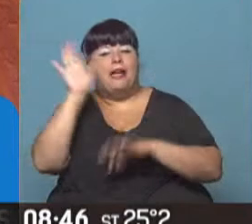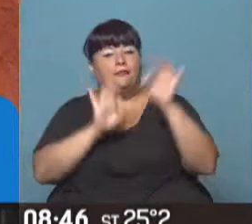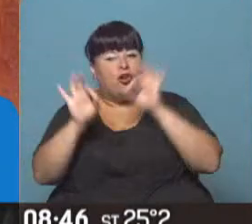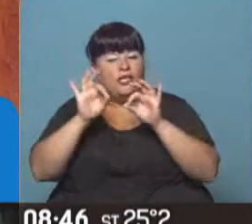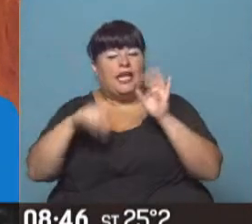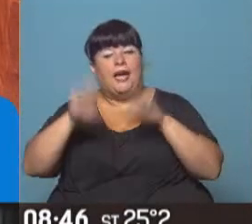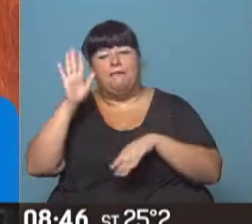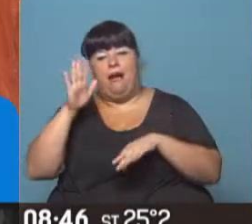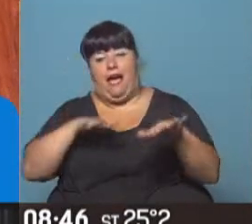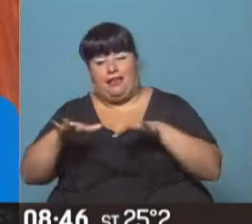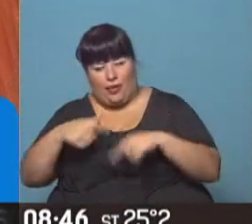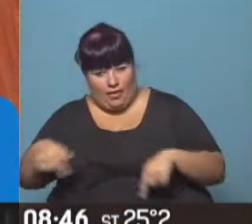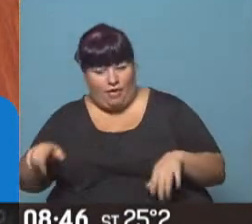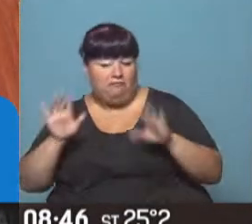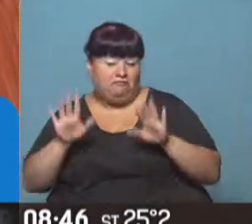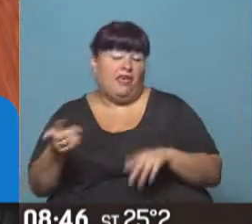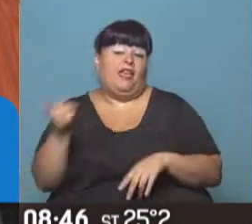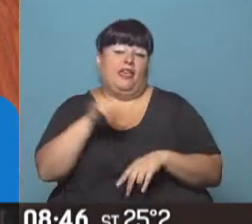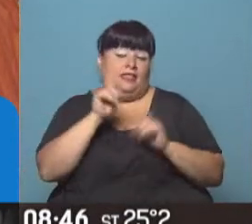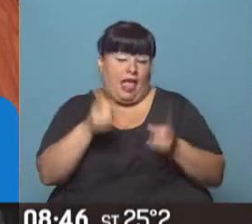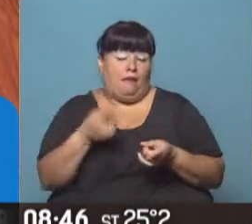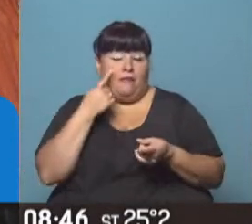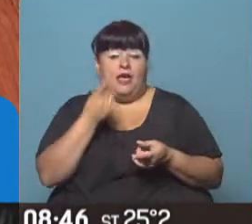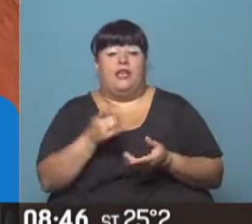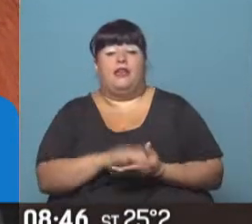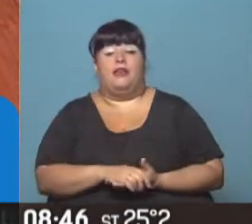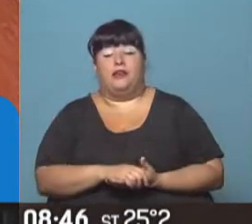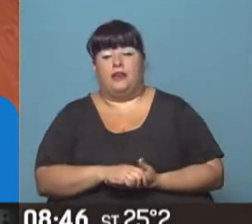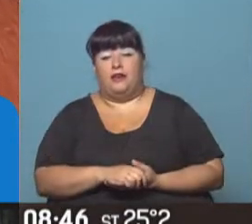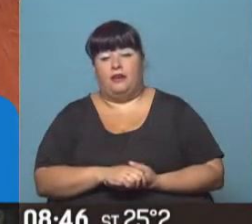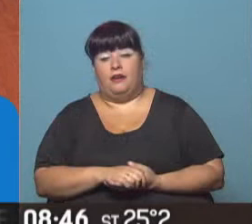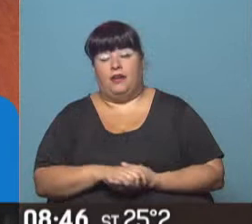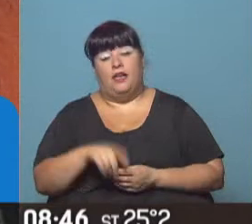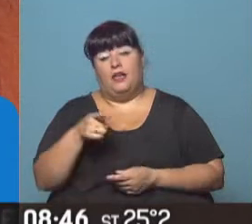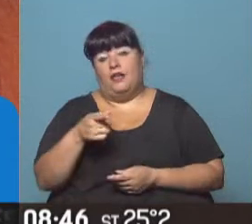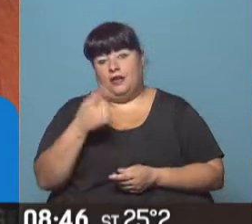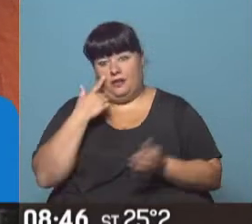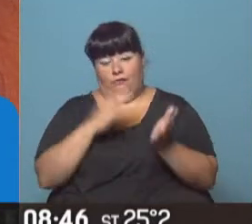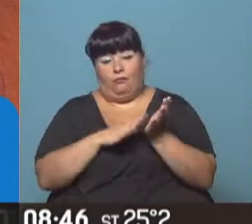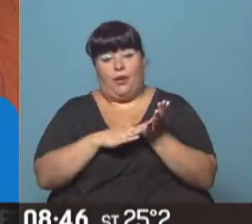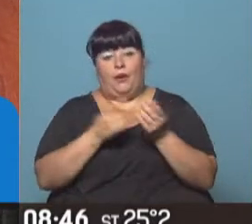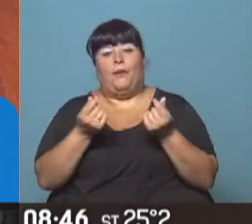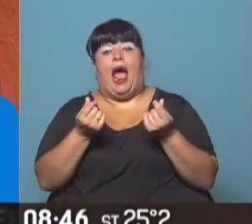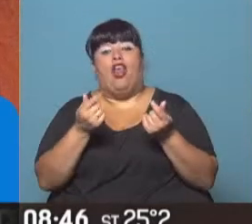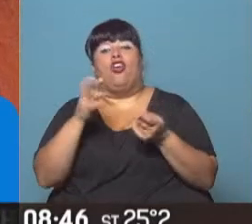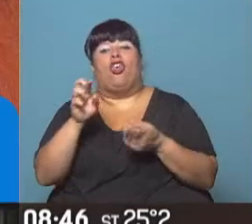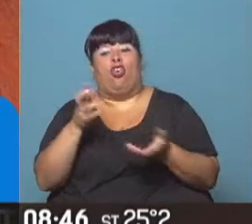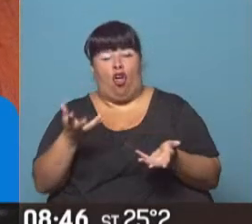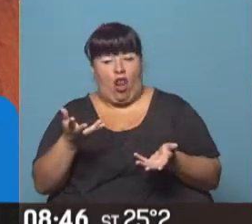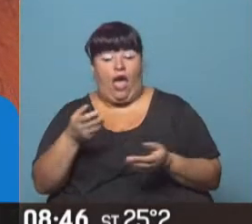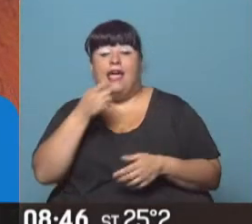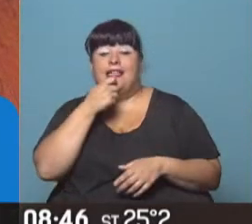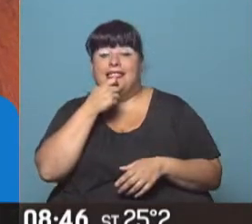y mayor nivel de actividad. Y bueno, y después también se refleja en el valor del tipo de cambio.